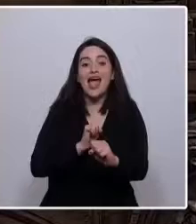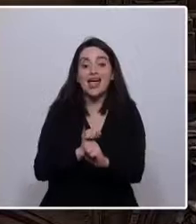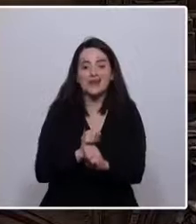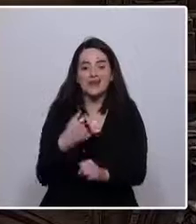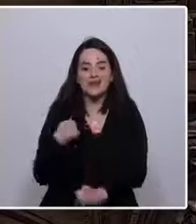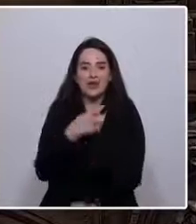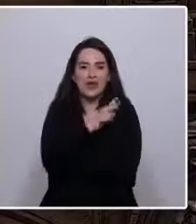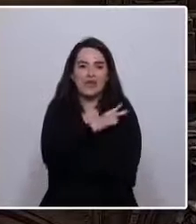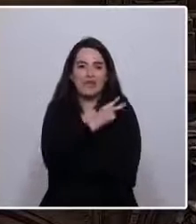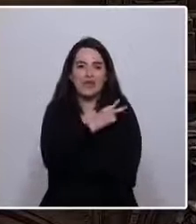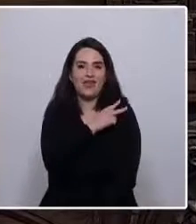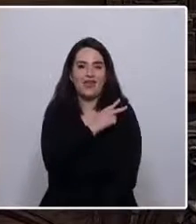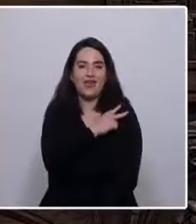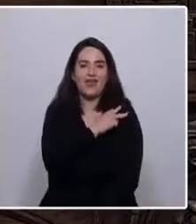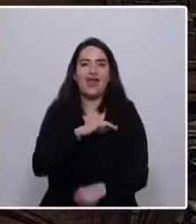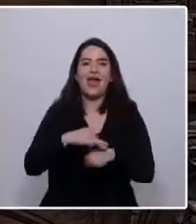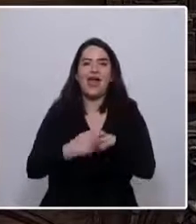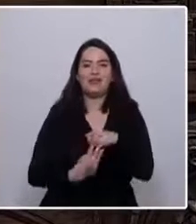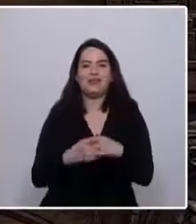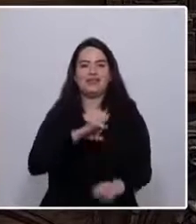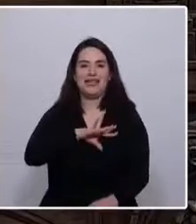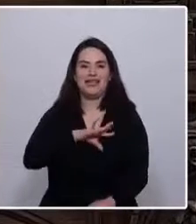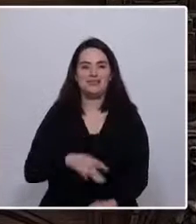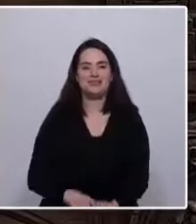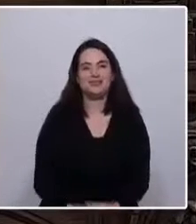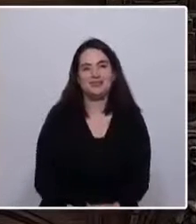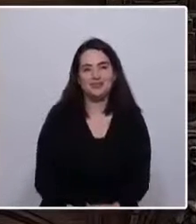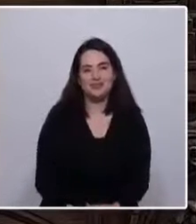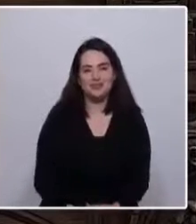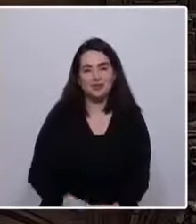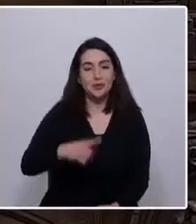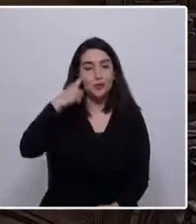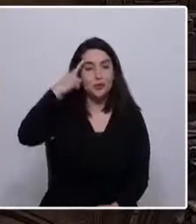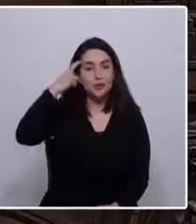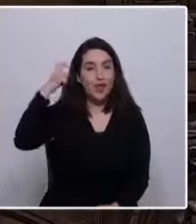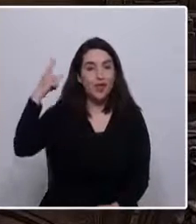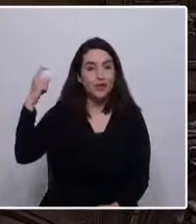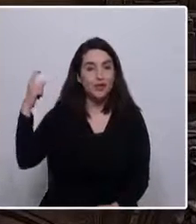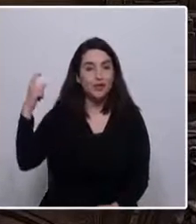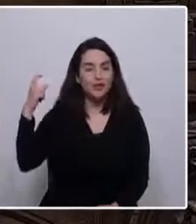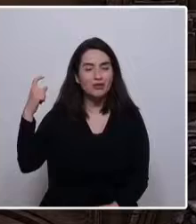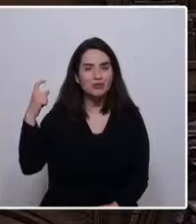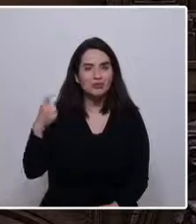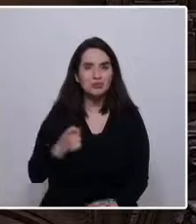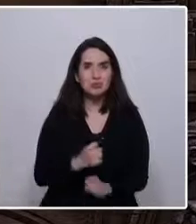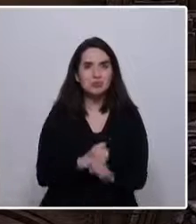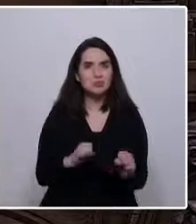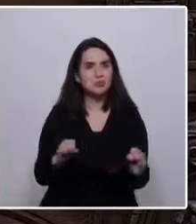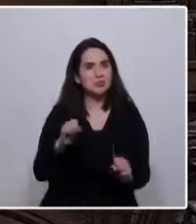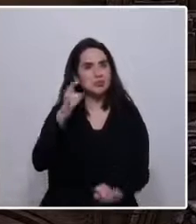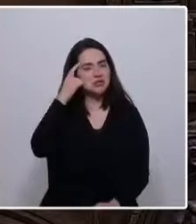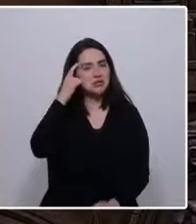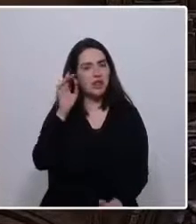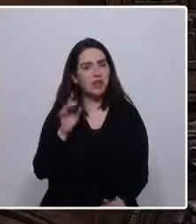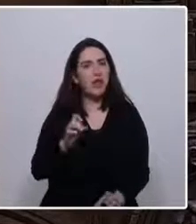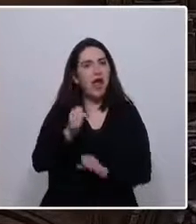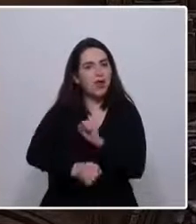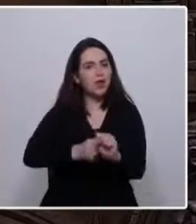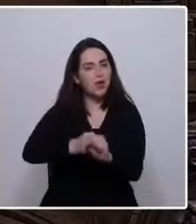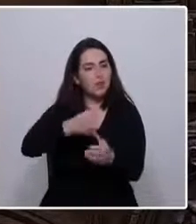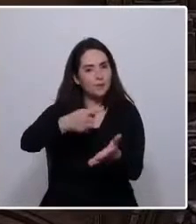jefe de la armada de chile un sueño impensado cuando el año